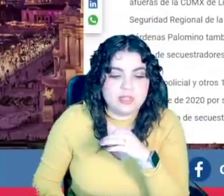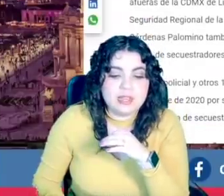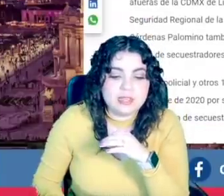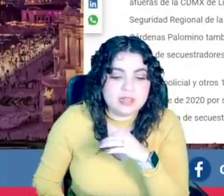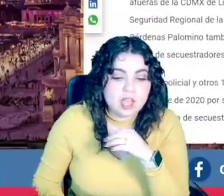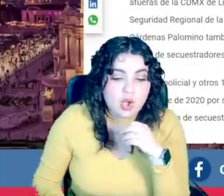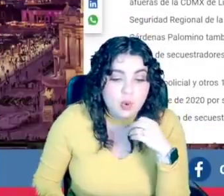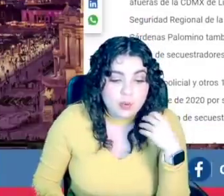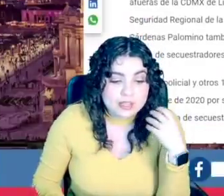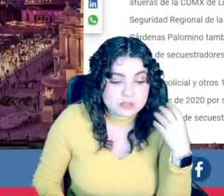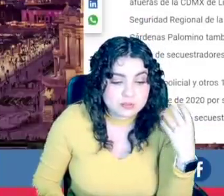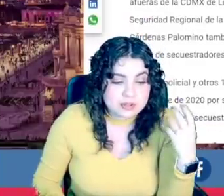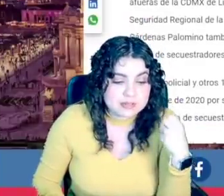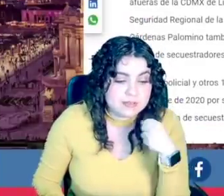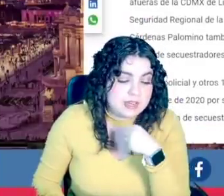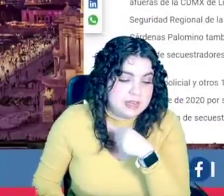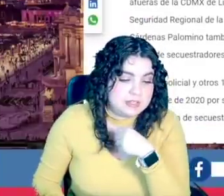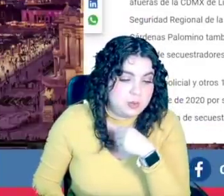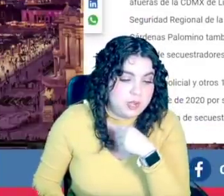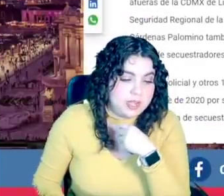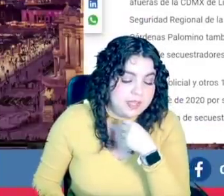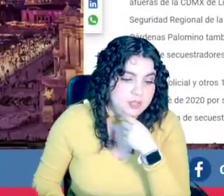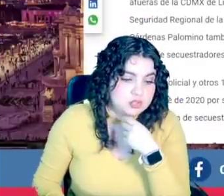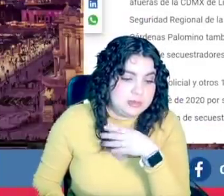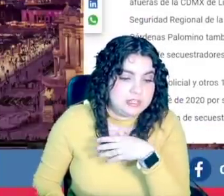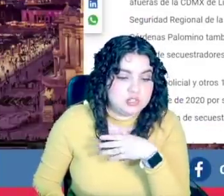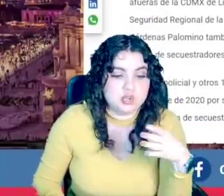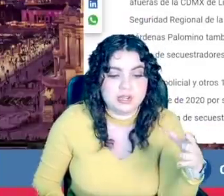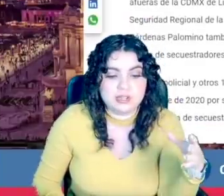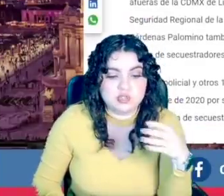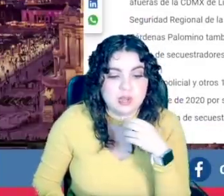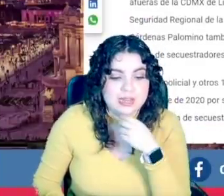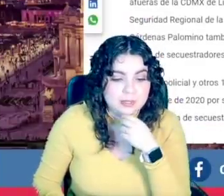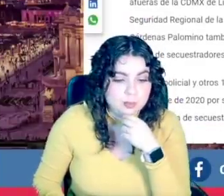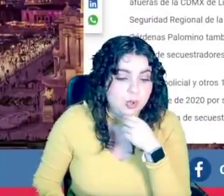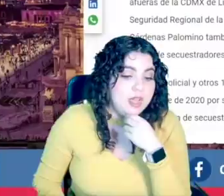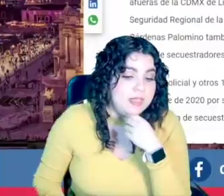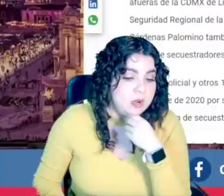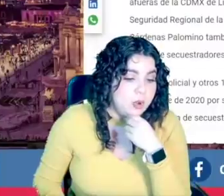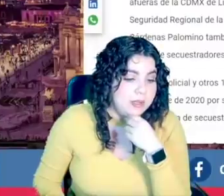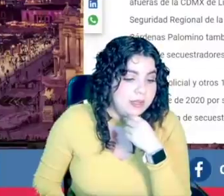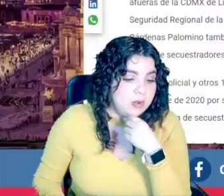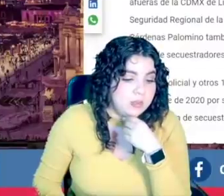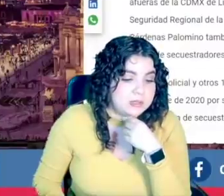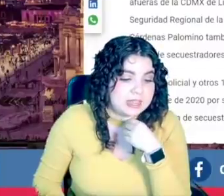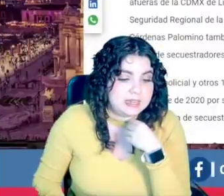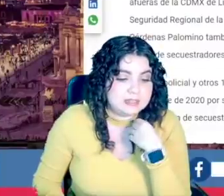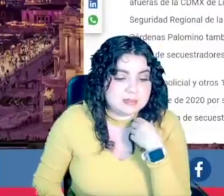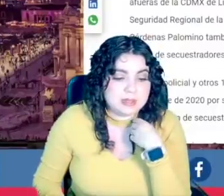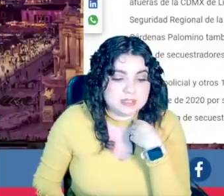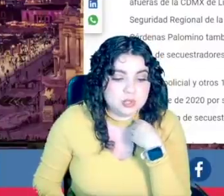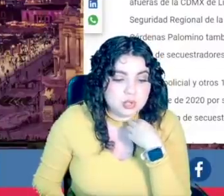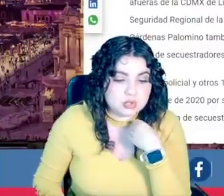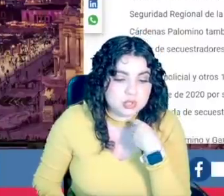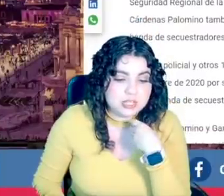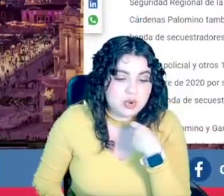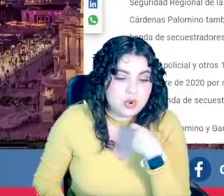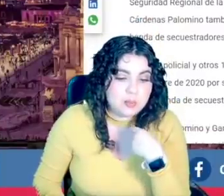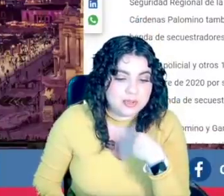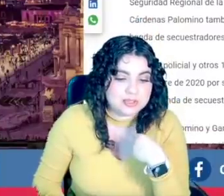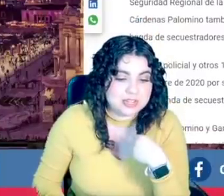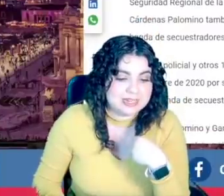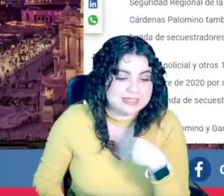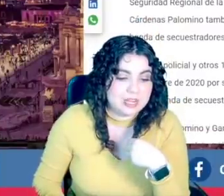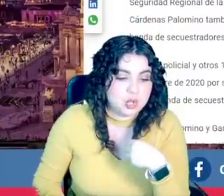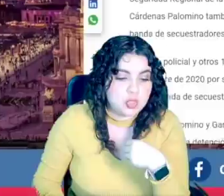pasó a dirigir unas fuerzas federales en Oaxaca y en 2018 regresó al equipo del gobernador de Aguascalientes, Martín Orozco, quien lo